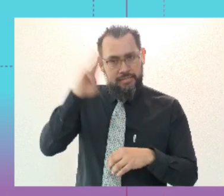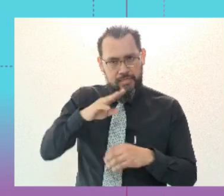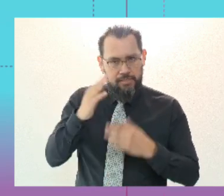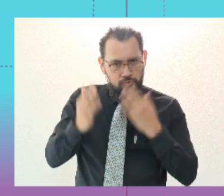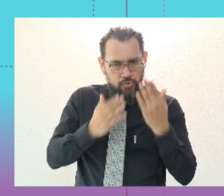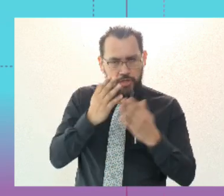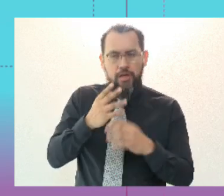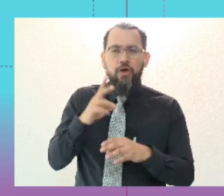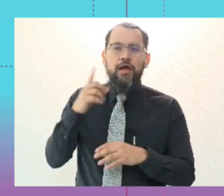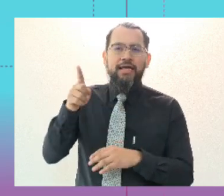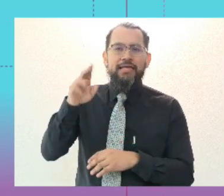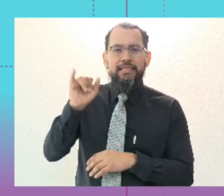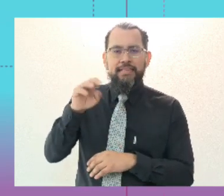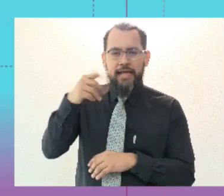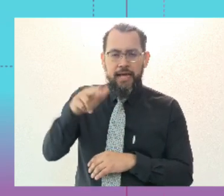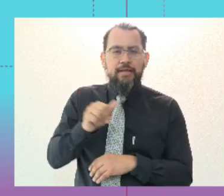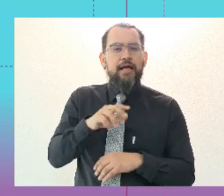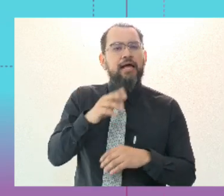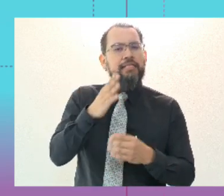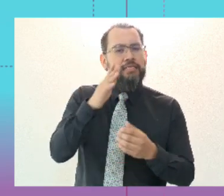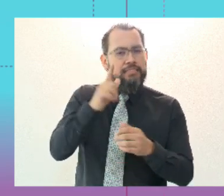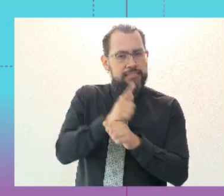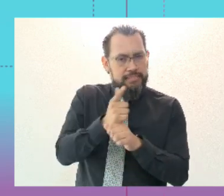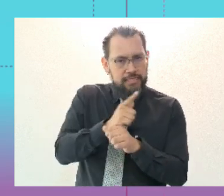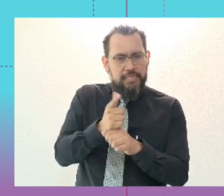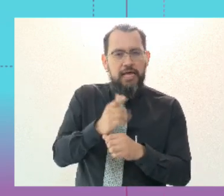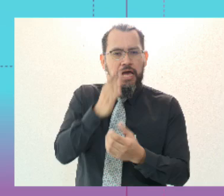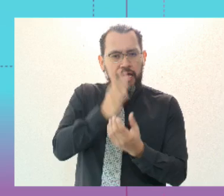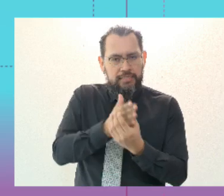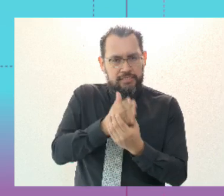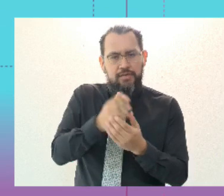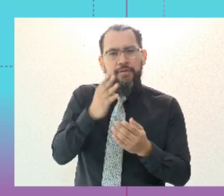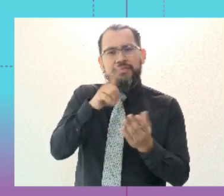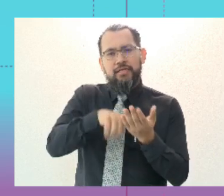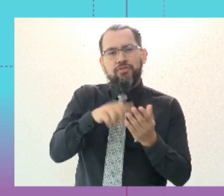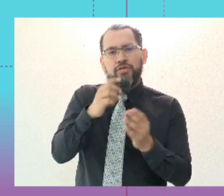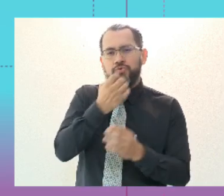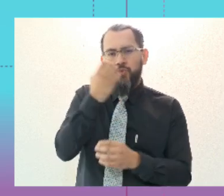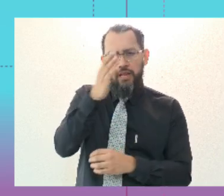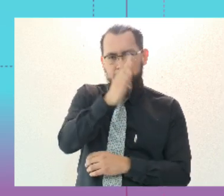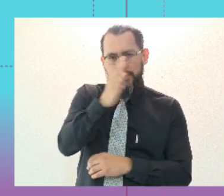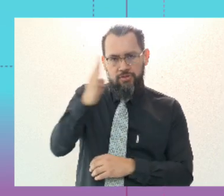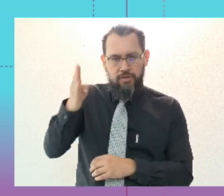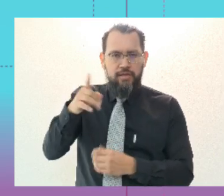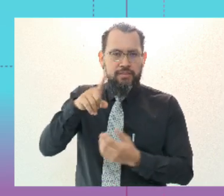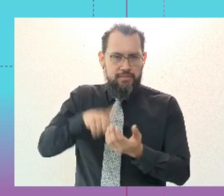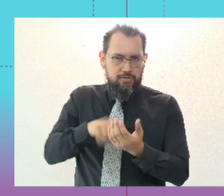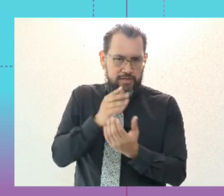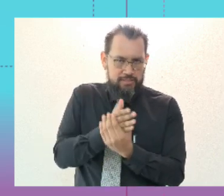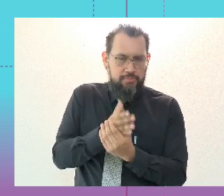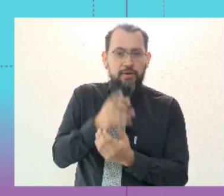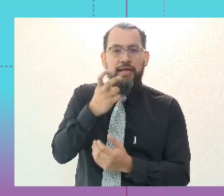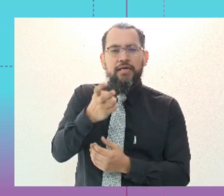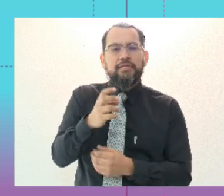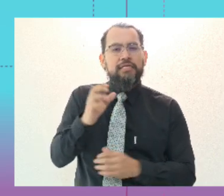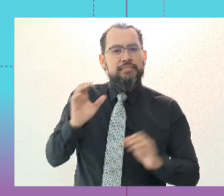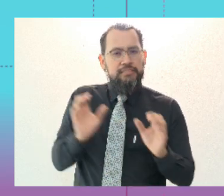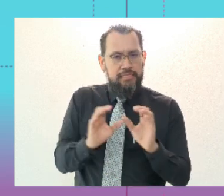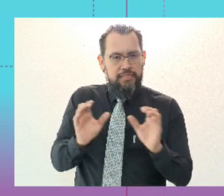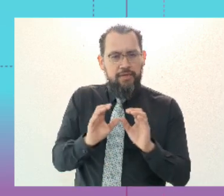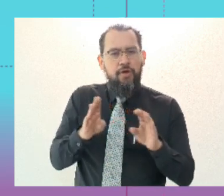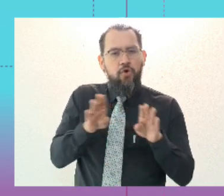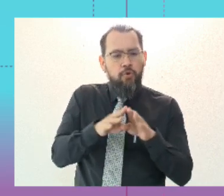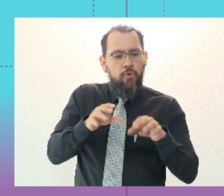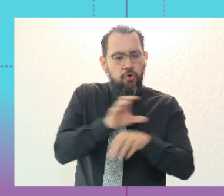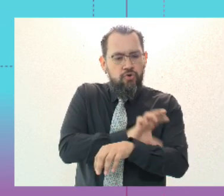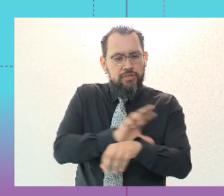es licenciada en archivonomía, egresada de la Escuela Nacional de Biblioteconomía y Archivonomía, certificada en coordinación normativa y